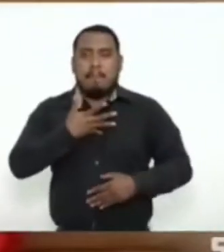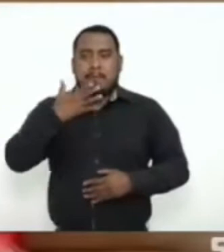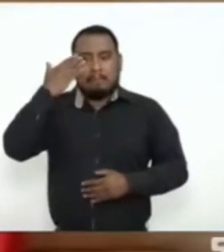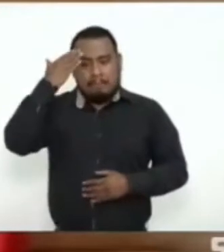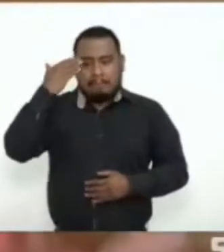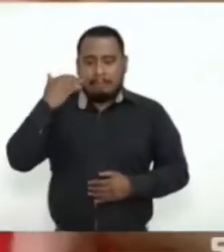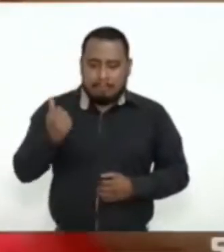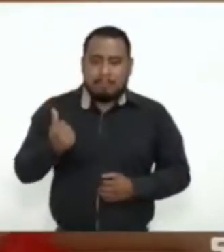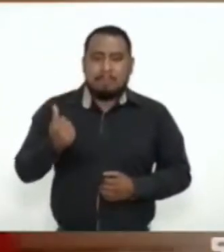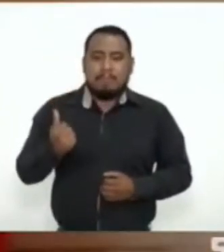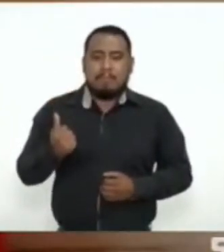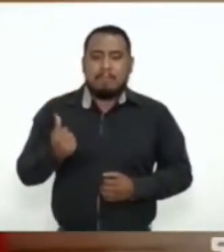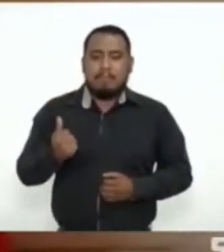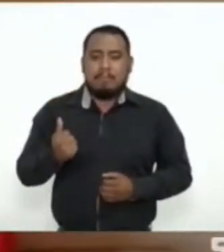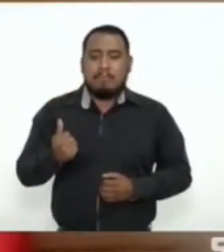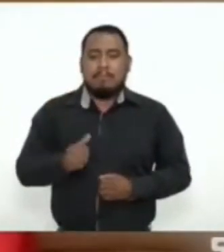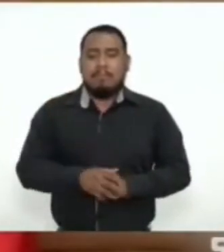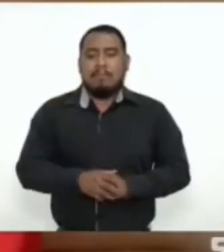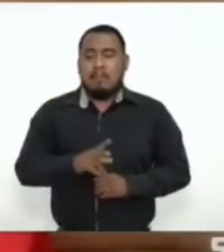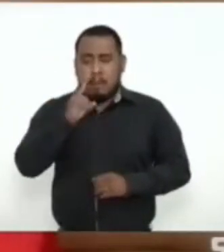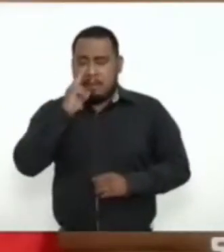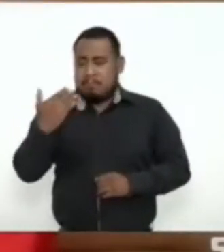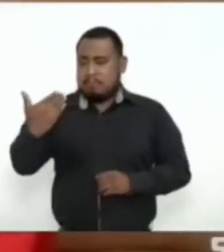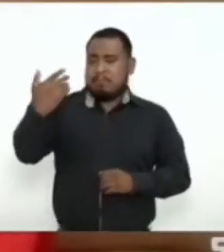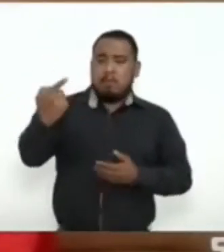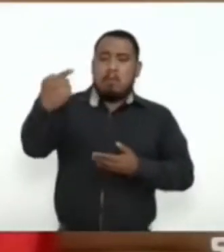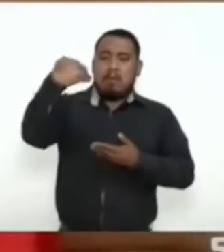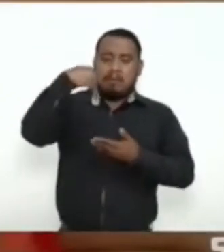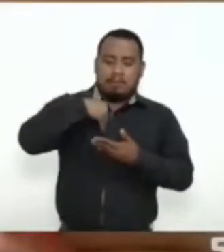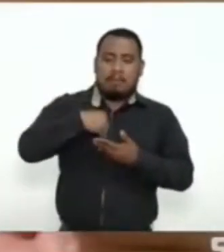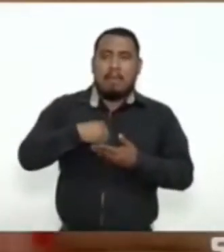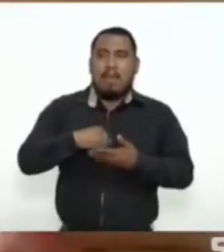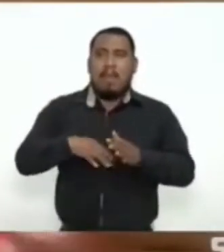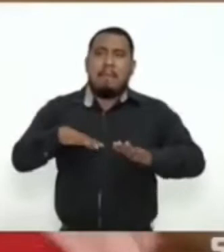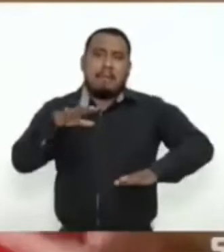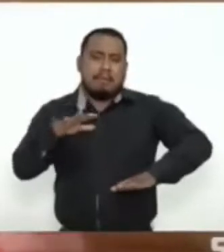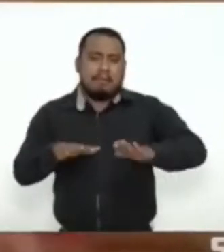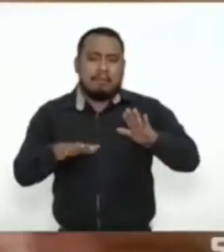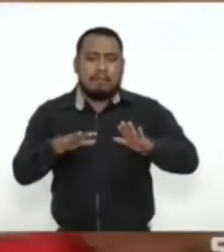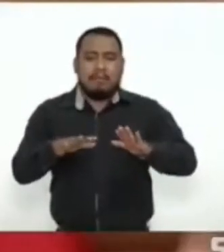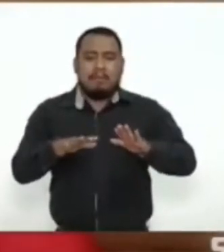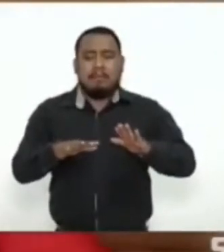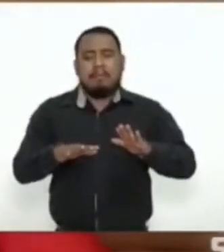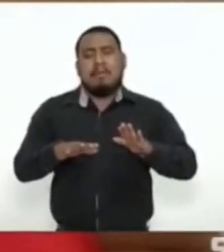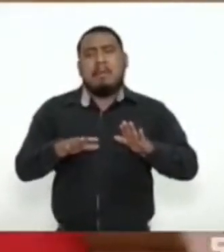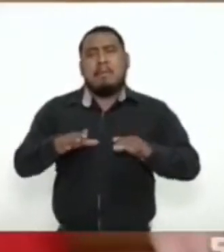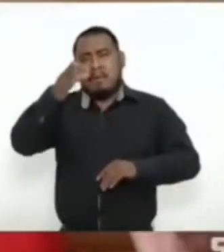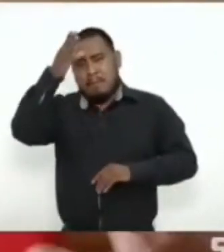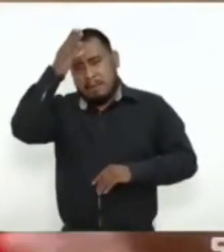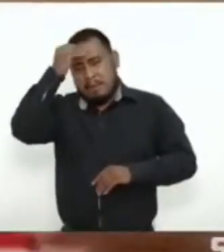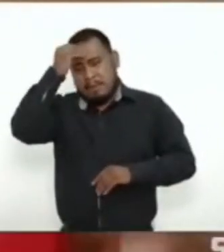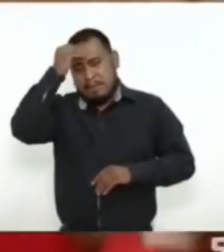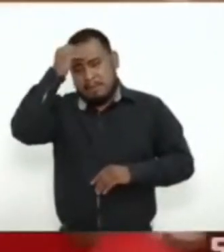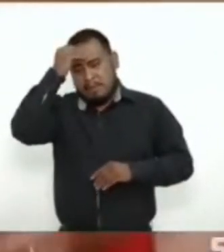capacidad de ver hacia adentro. Generalmente nos vamos aprendiendo a través de la